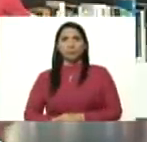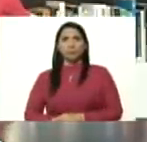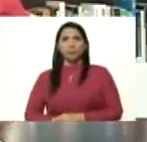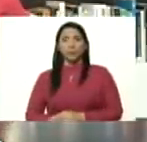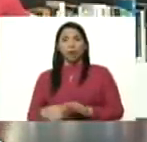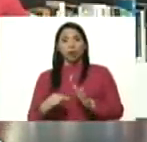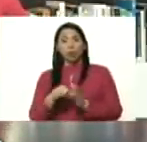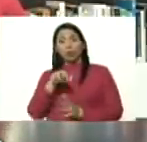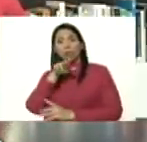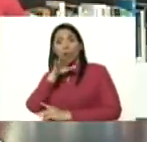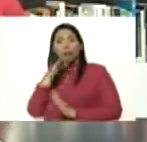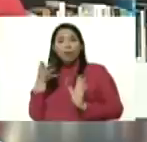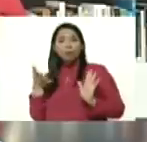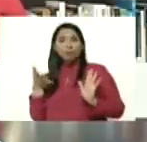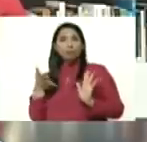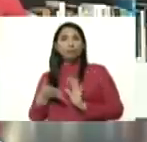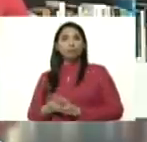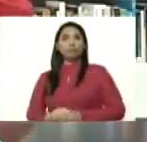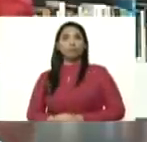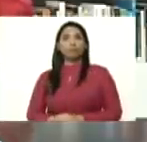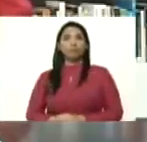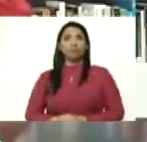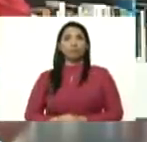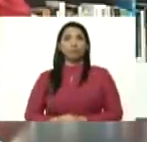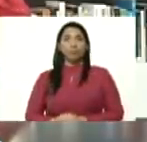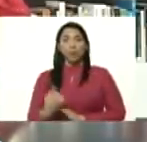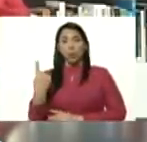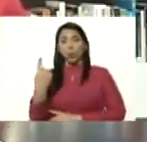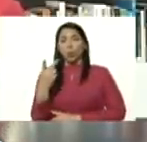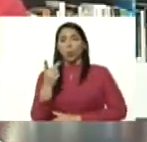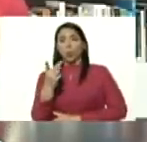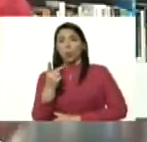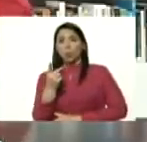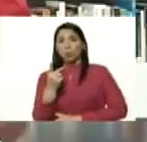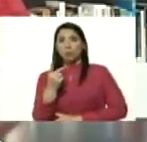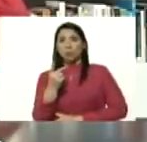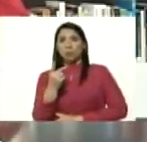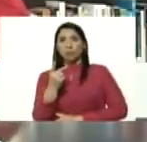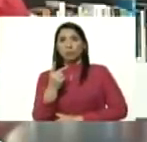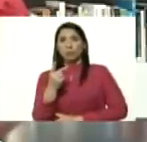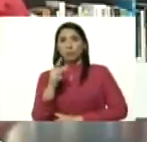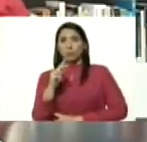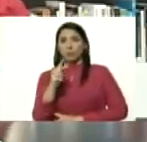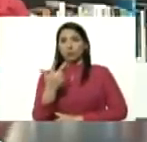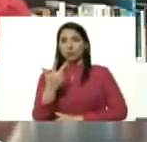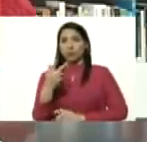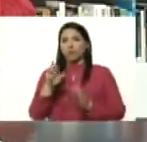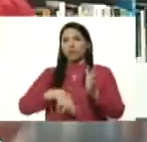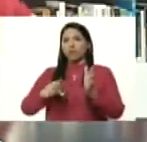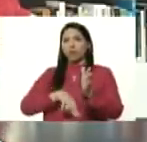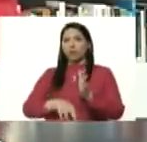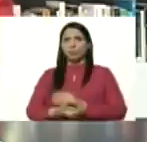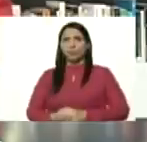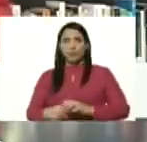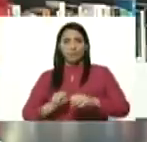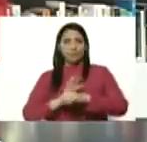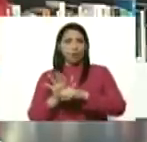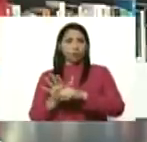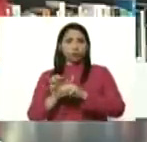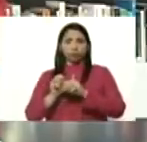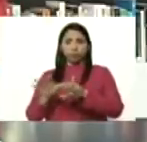donde hablan de un segundo y un tercer rebrote del